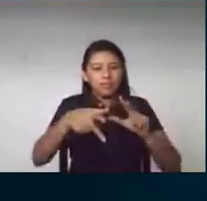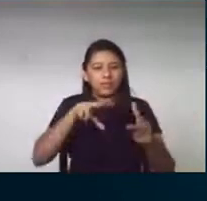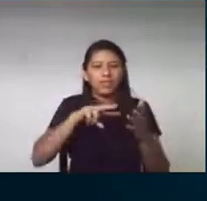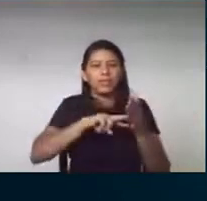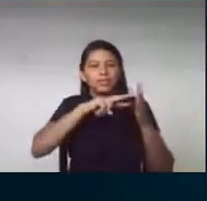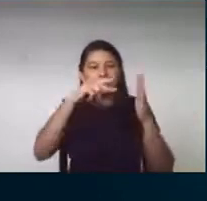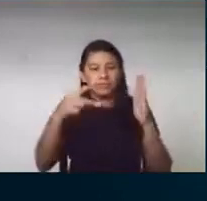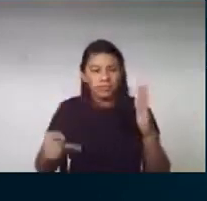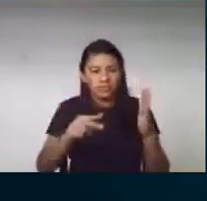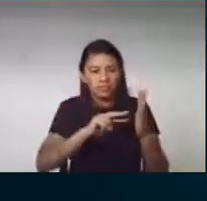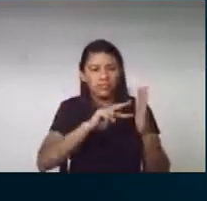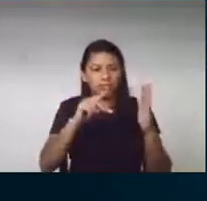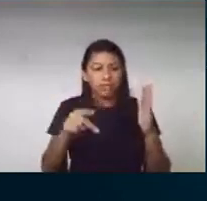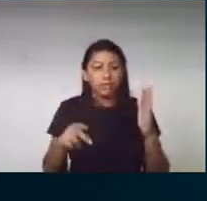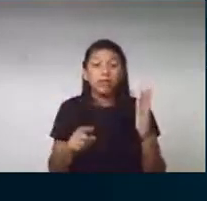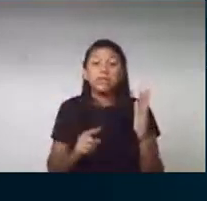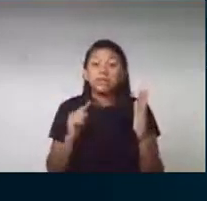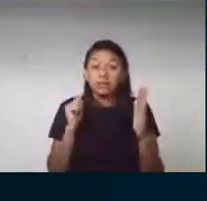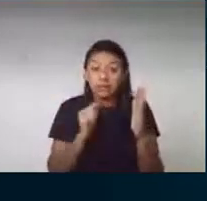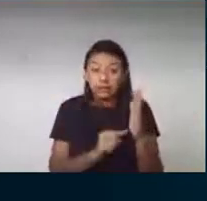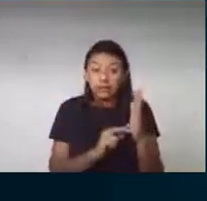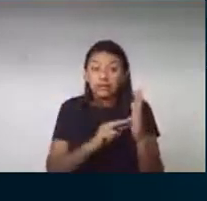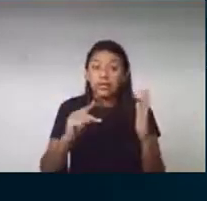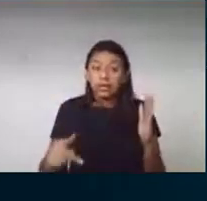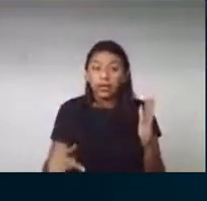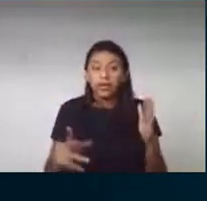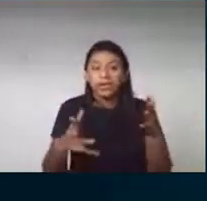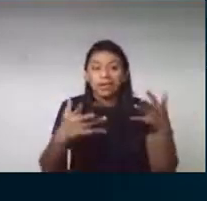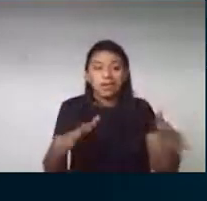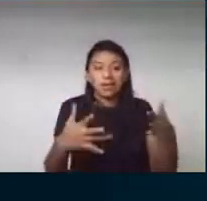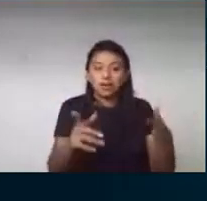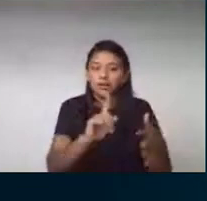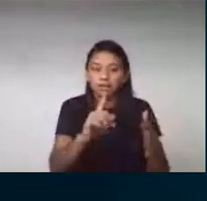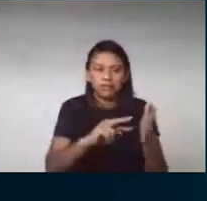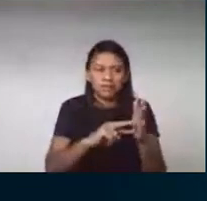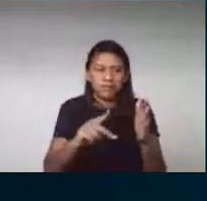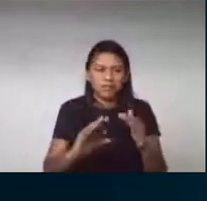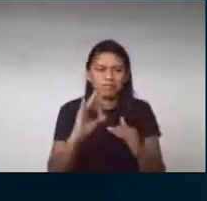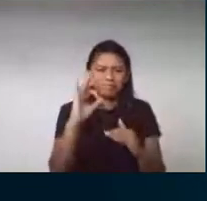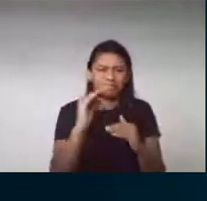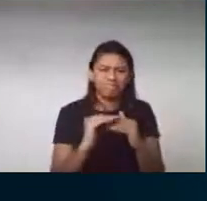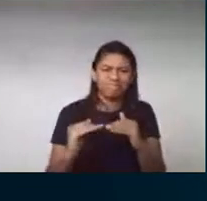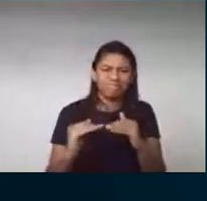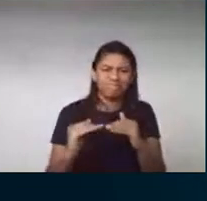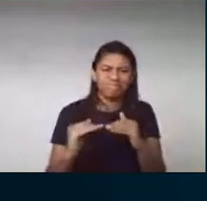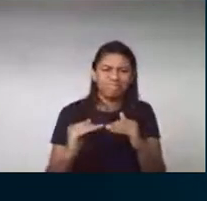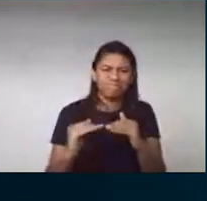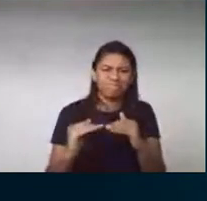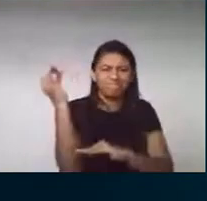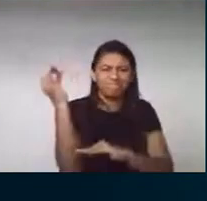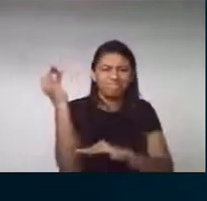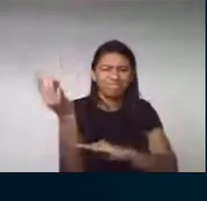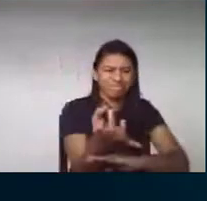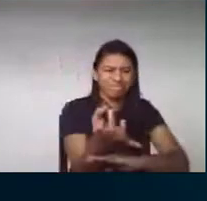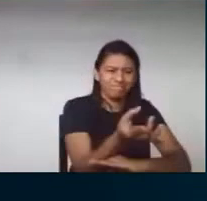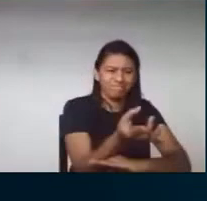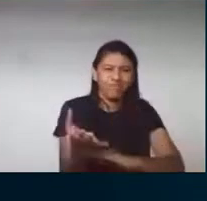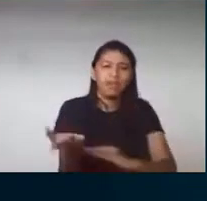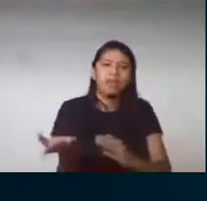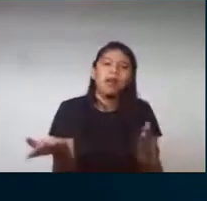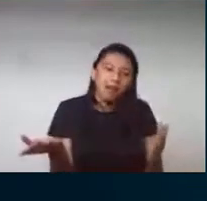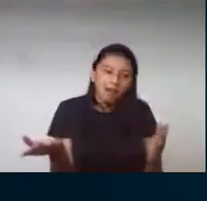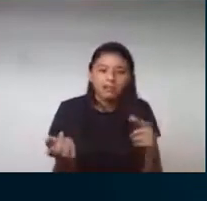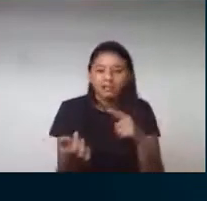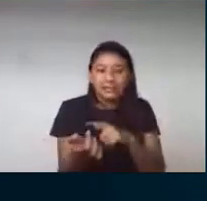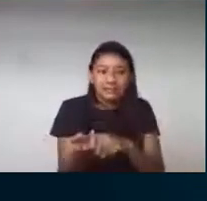una herramienta de alta tecnología que sirve para mejorar la toma de decisiones. ¿Por qué razón? Bueno, porque es una tecnología que me permite estar mucho